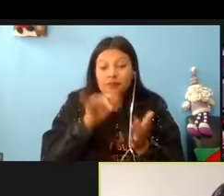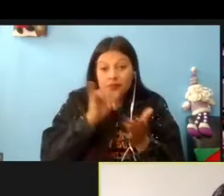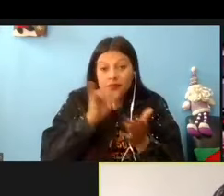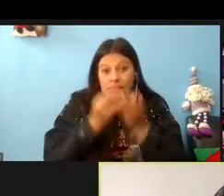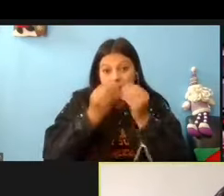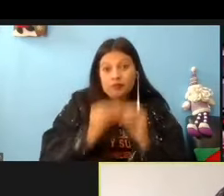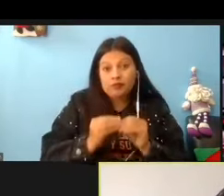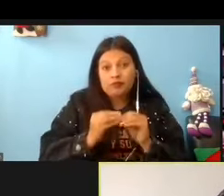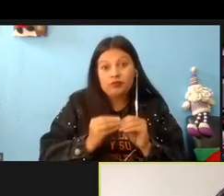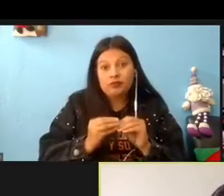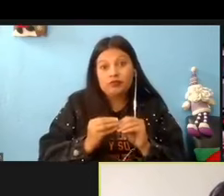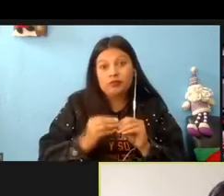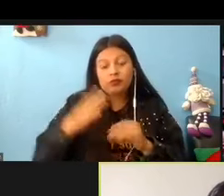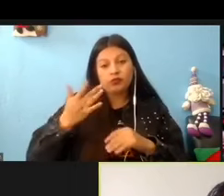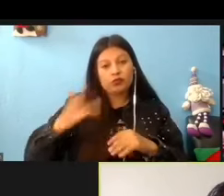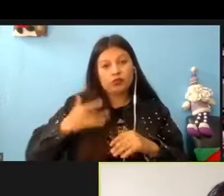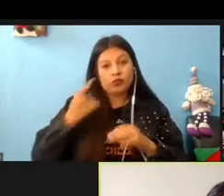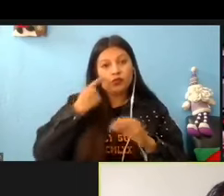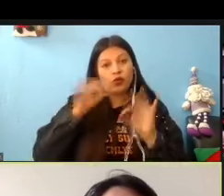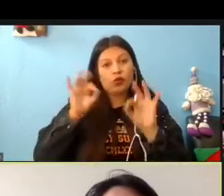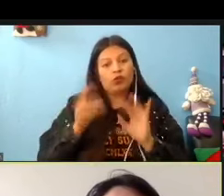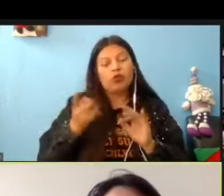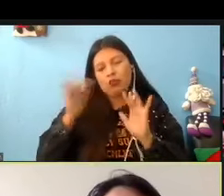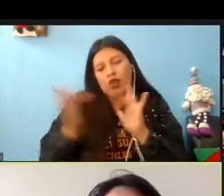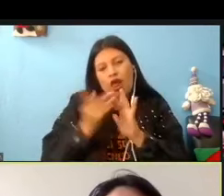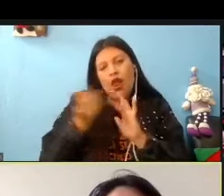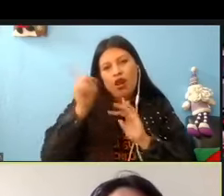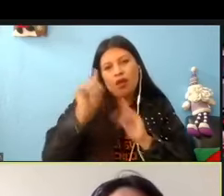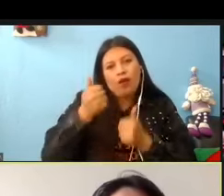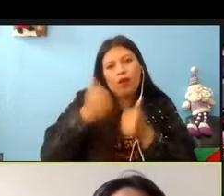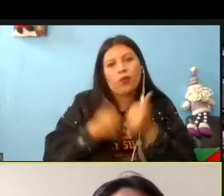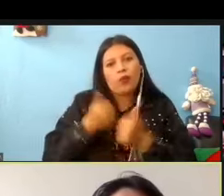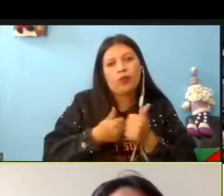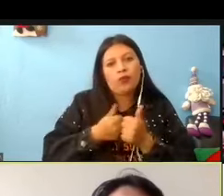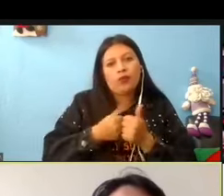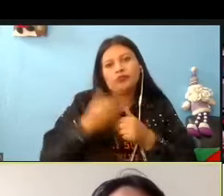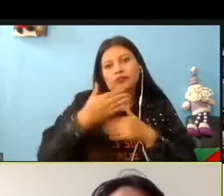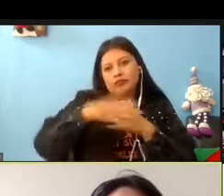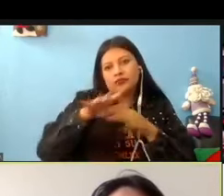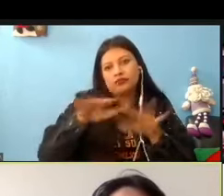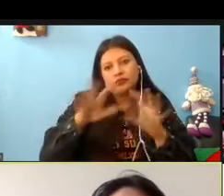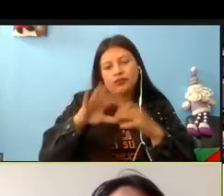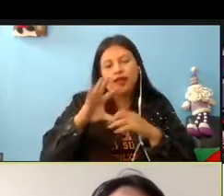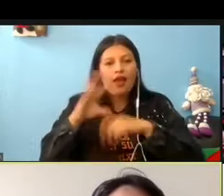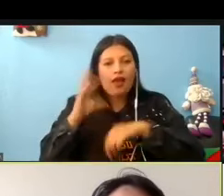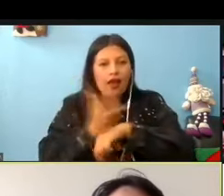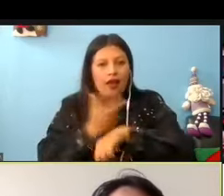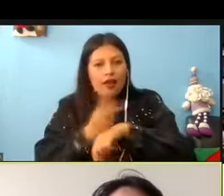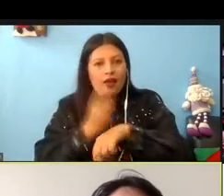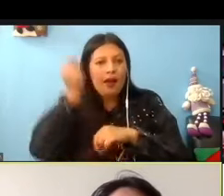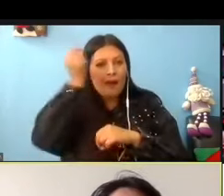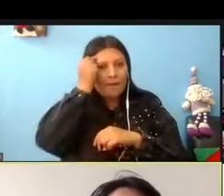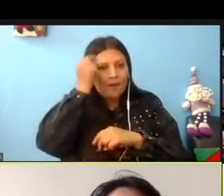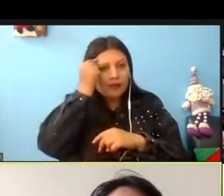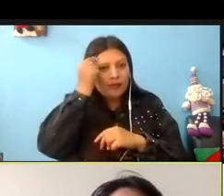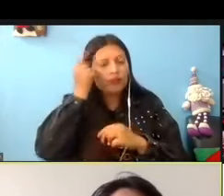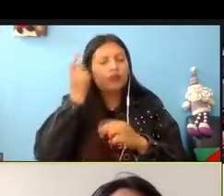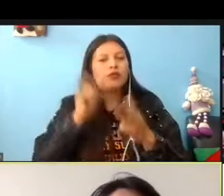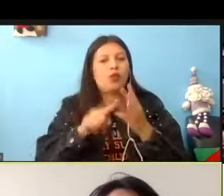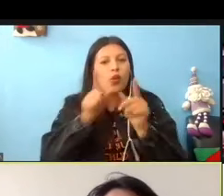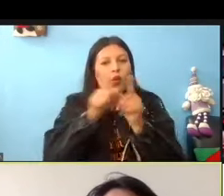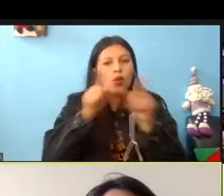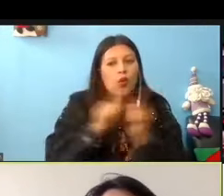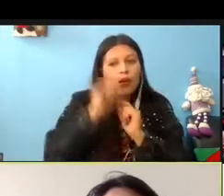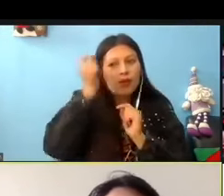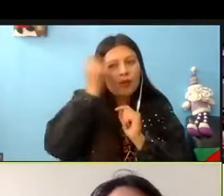medida consideramos muy pertinente también los siguientes ejercicios de arte, de memoria, de lugares de